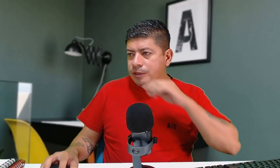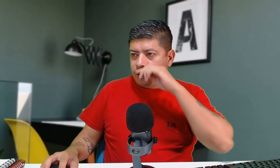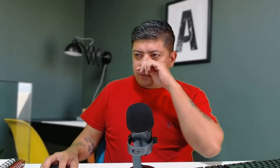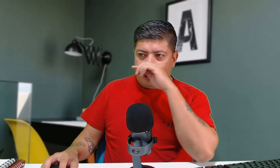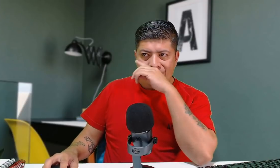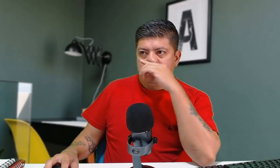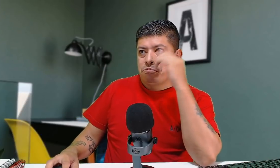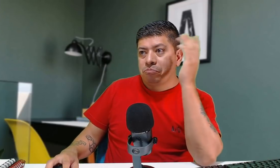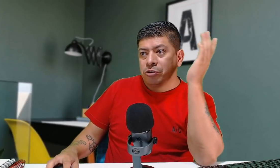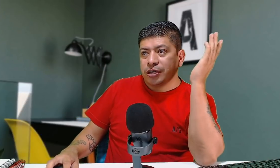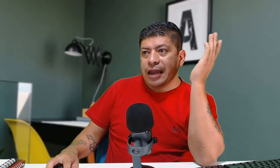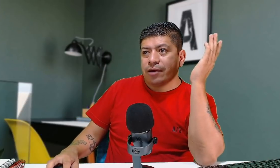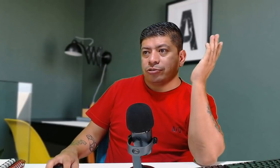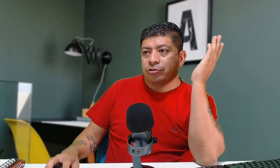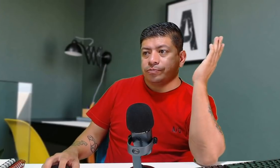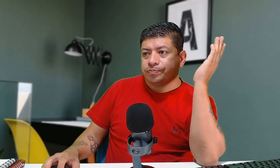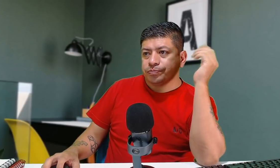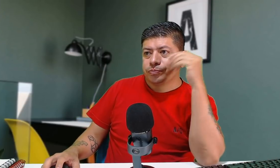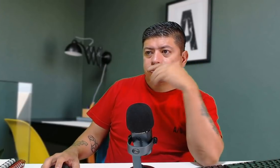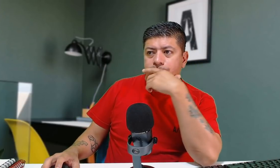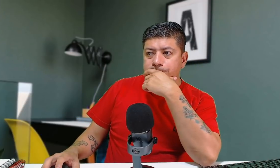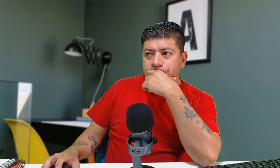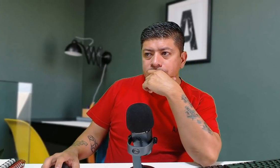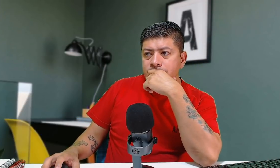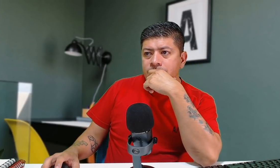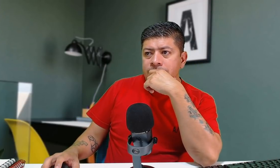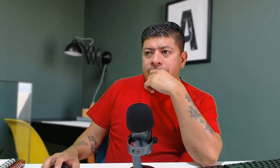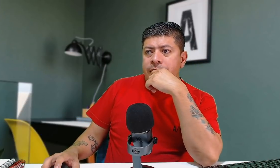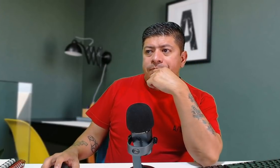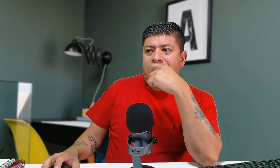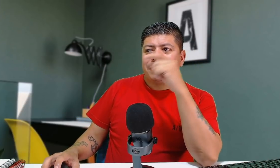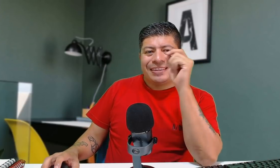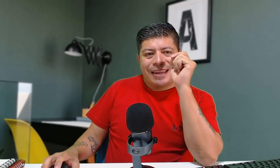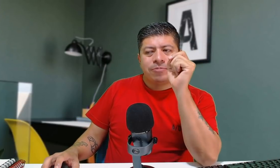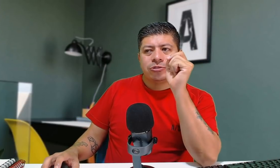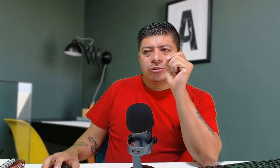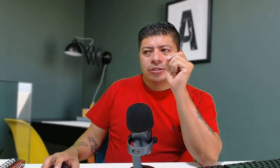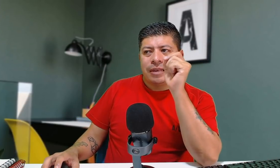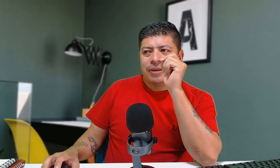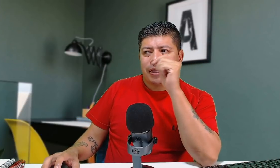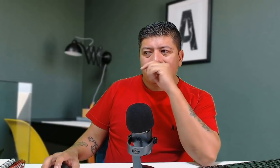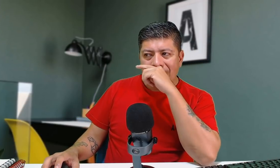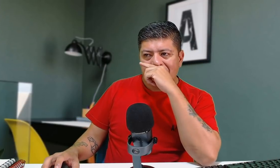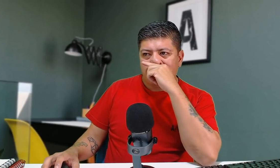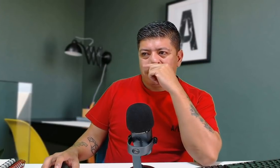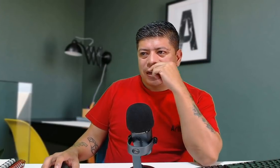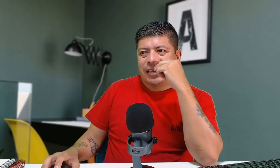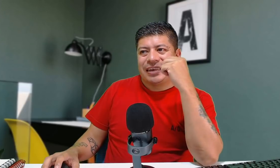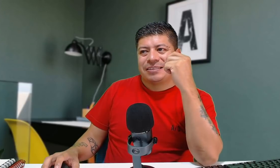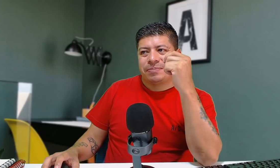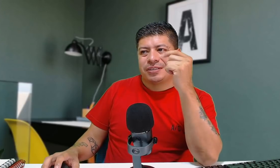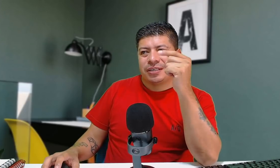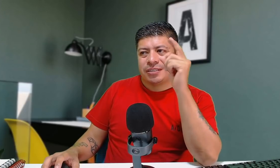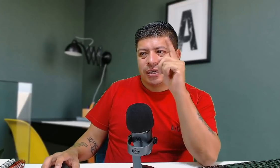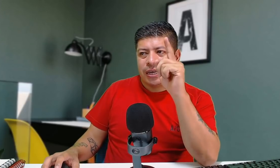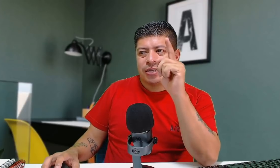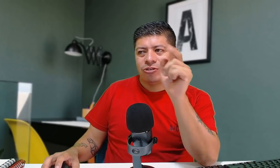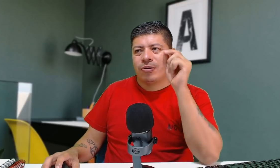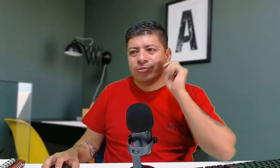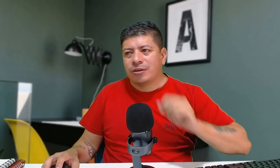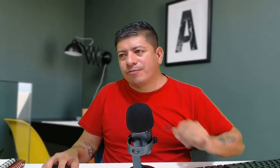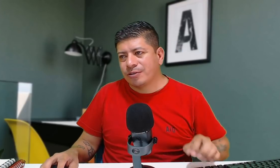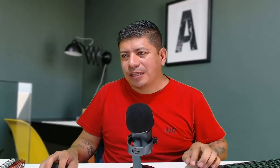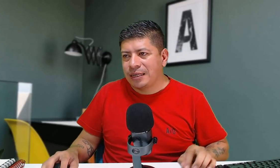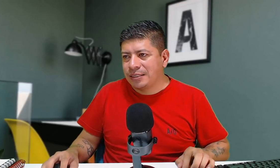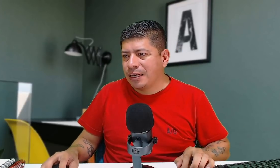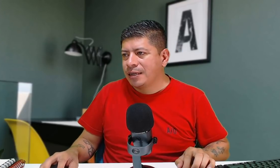quedó muy muy claro no permitiremos que el mercado eléctrico lo maneje en las empresas extranjeras o